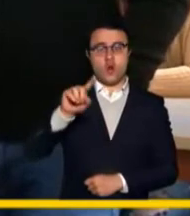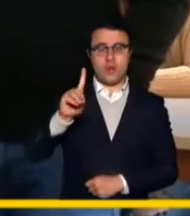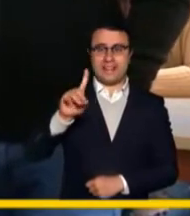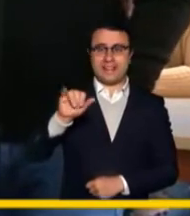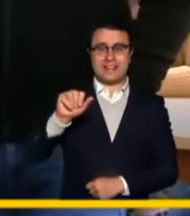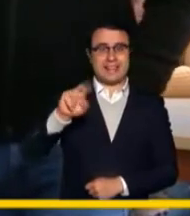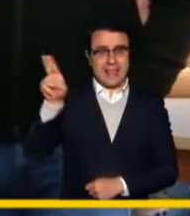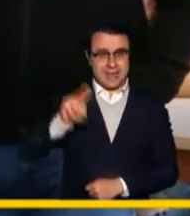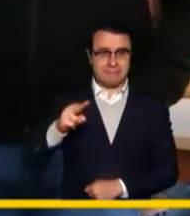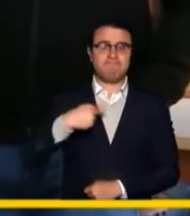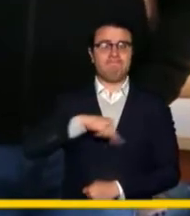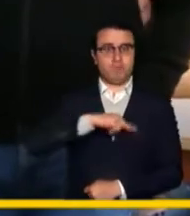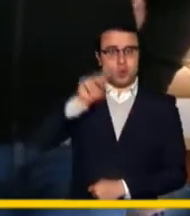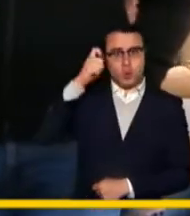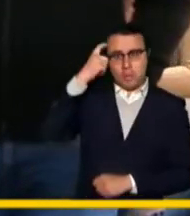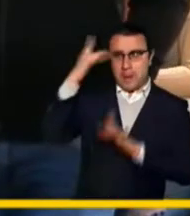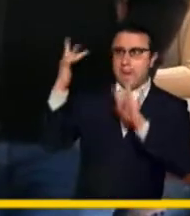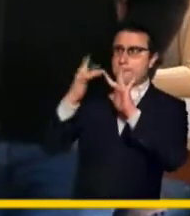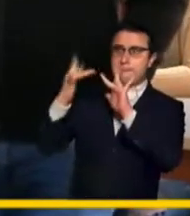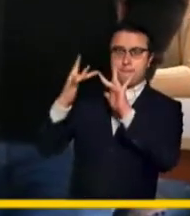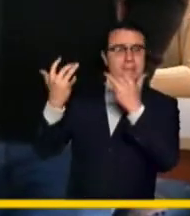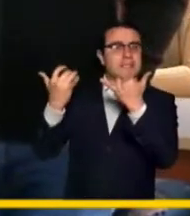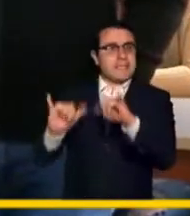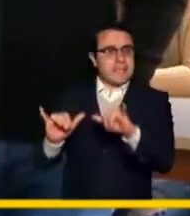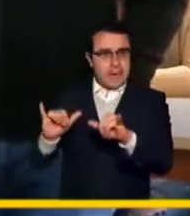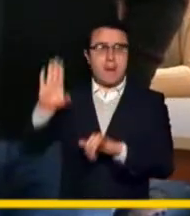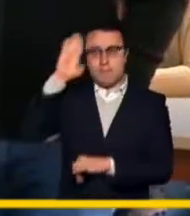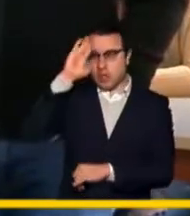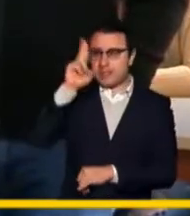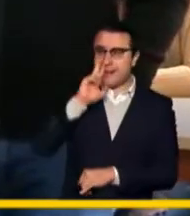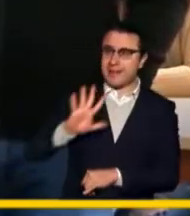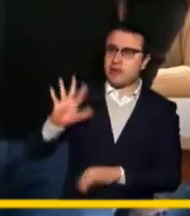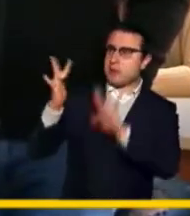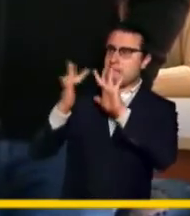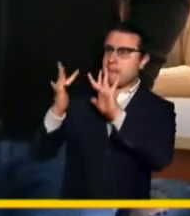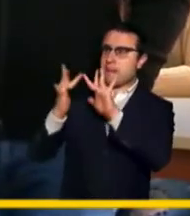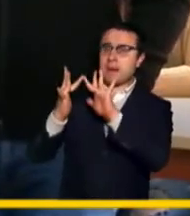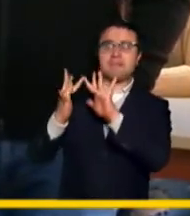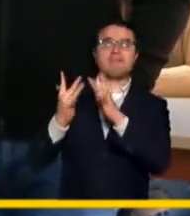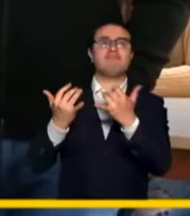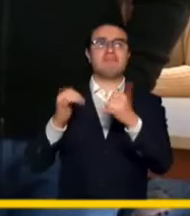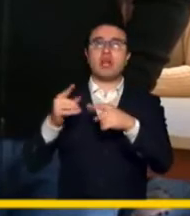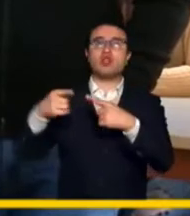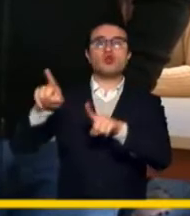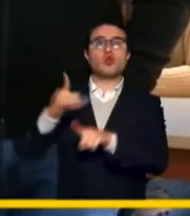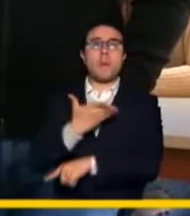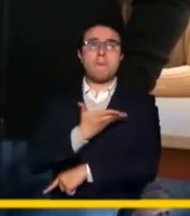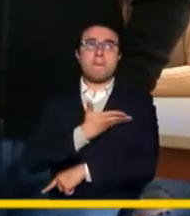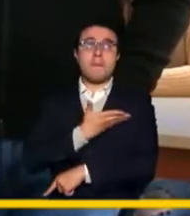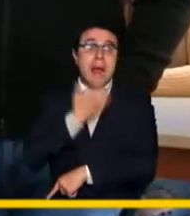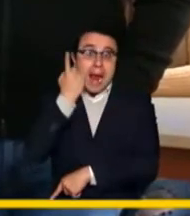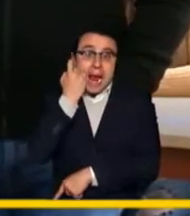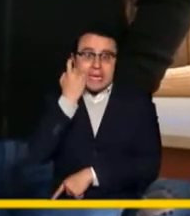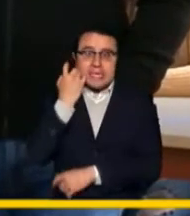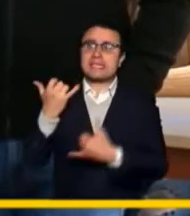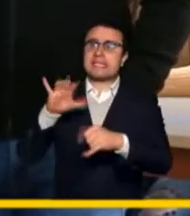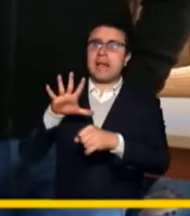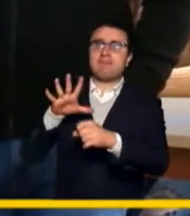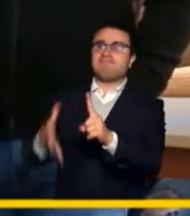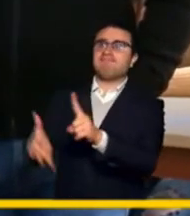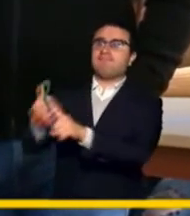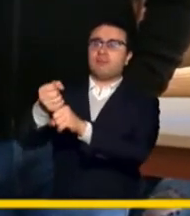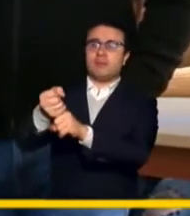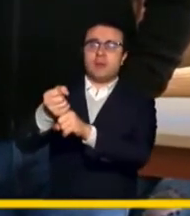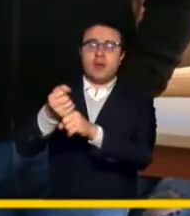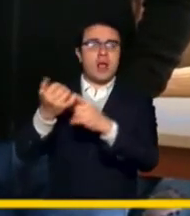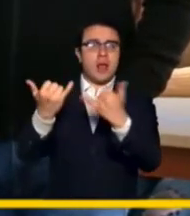mantenido contacto por parte del gobierno, la Policía Nacional. Se recuperó a su señora madre en el día de ayer y